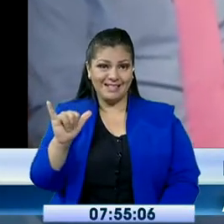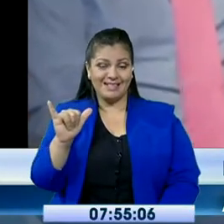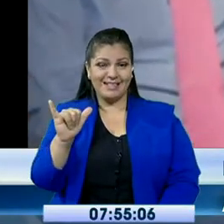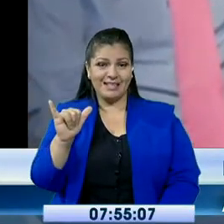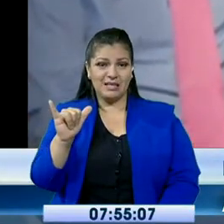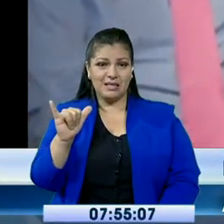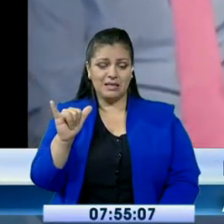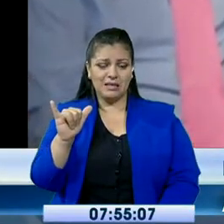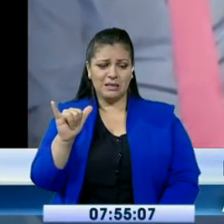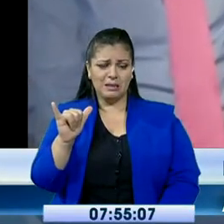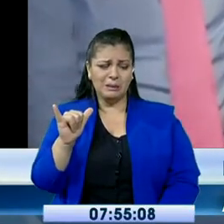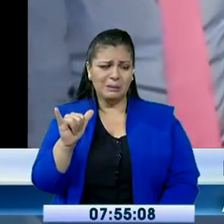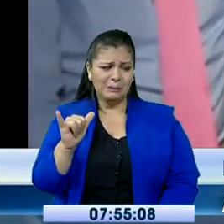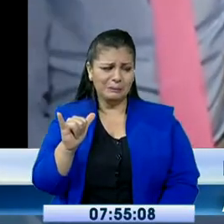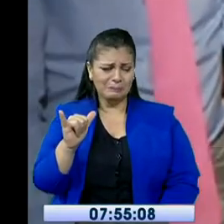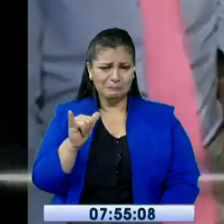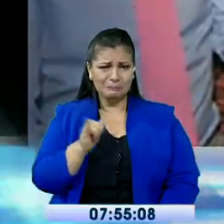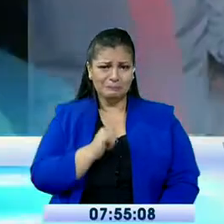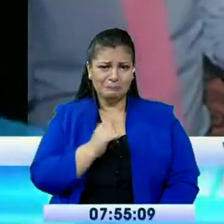se ha olvidado de mí.